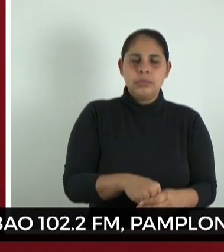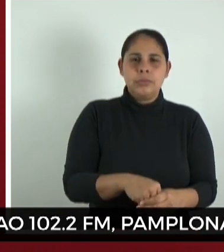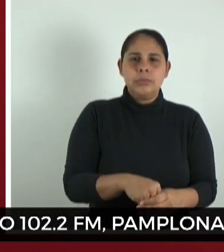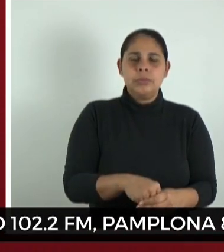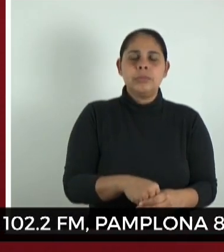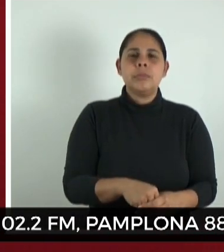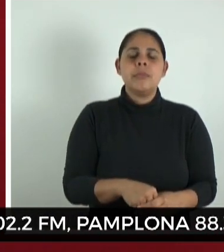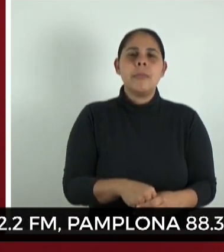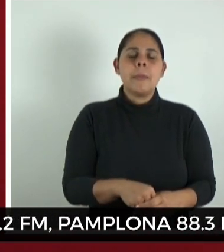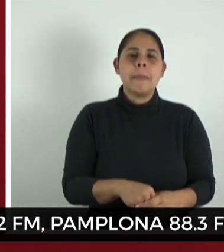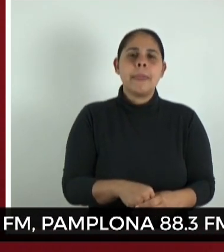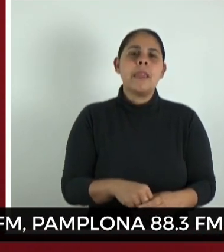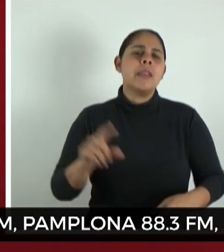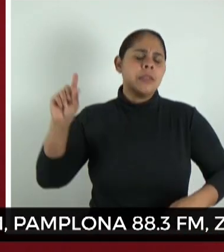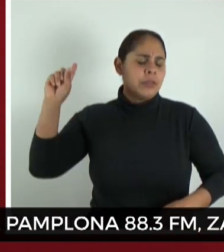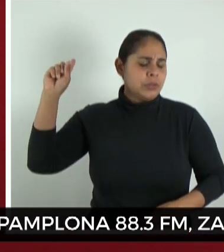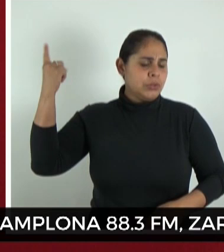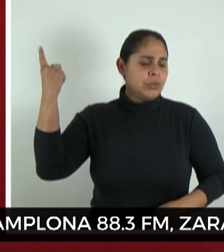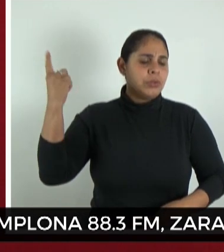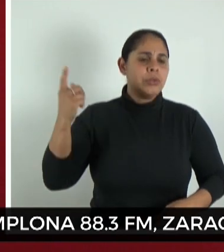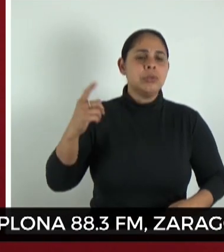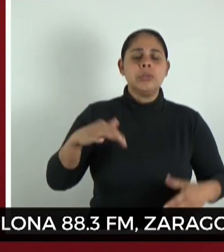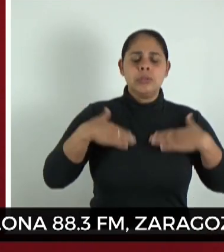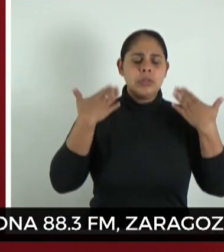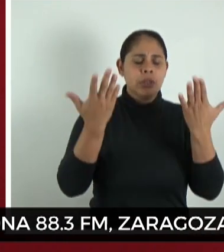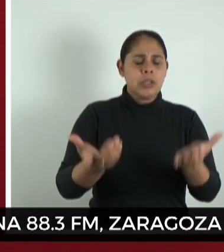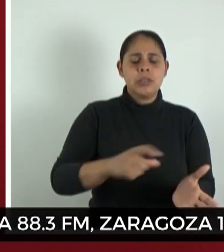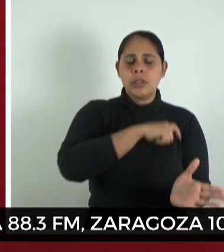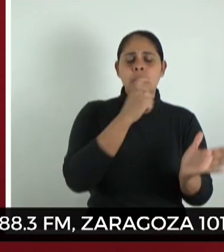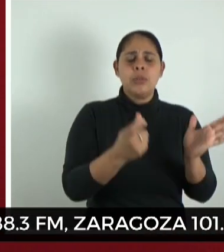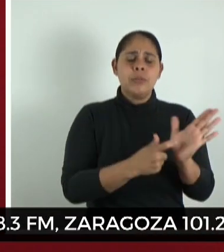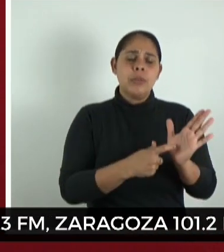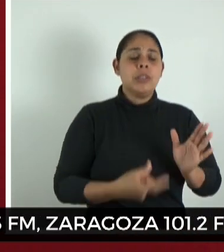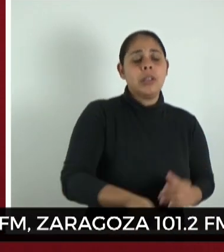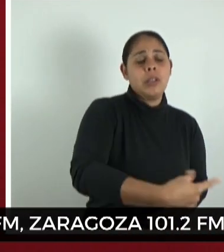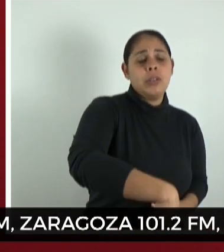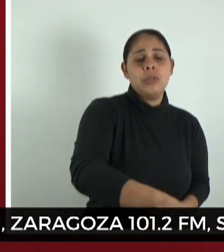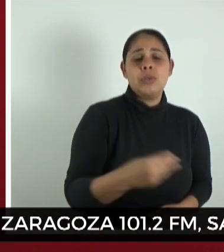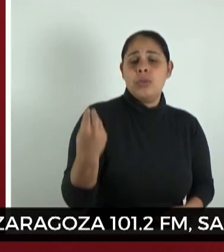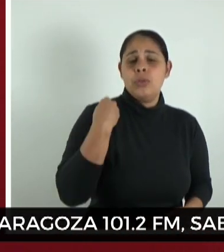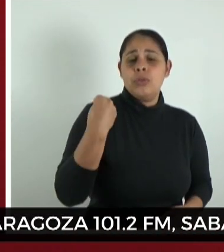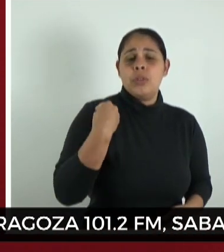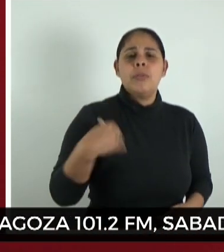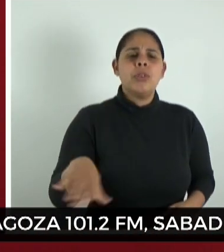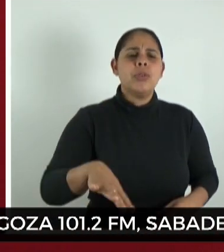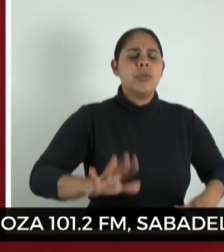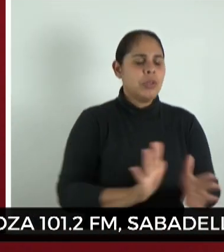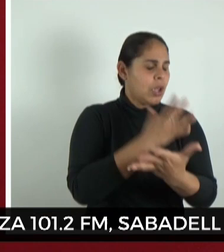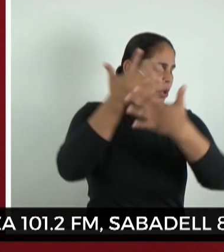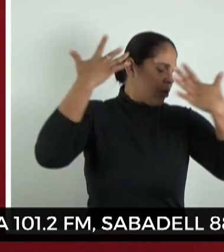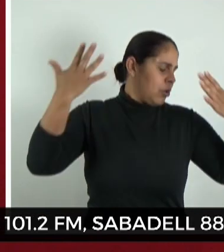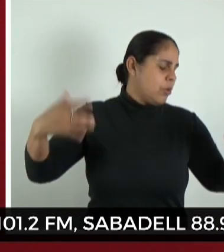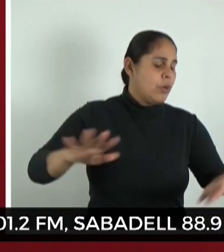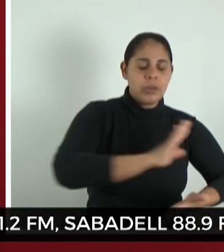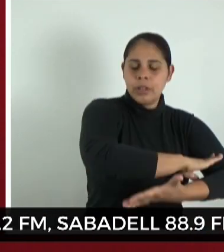Y dice, el Dios de toda gracia, que nos llamó a su gloria eterna en Cristo Jesús. Y ahora dice el